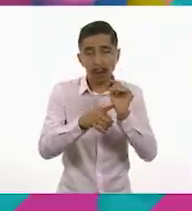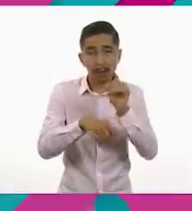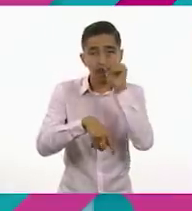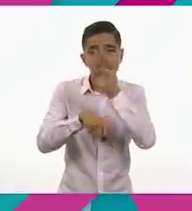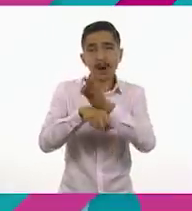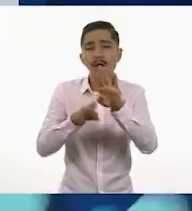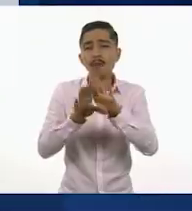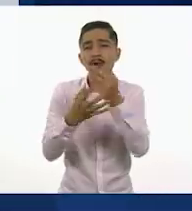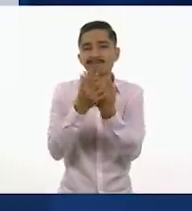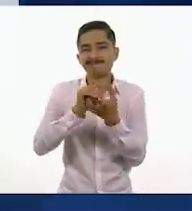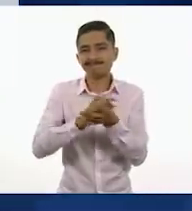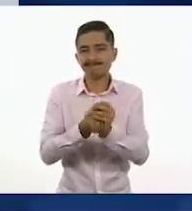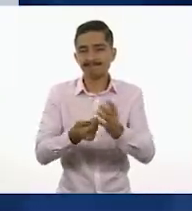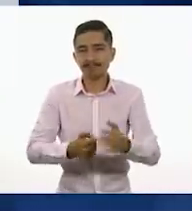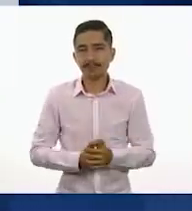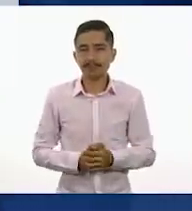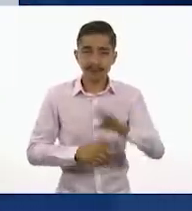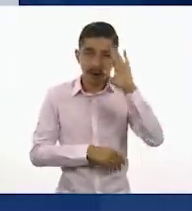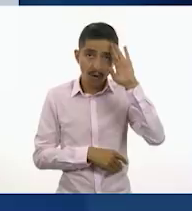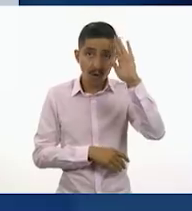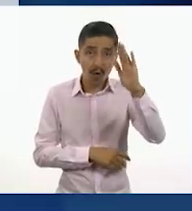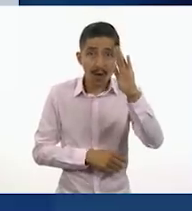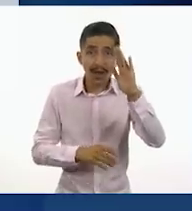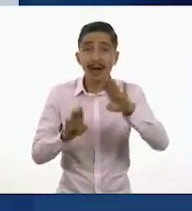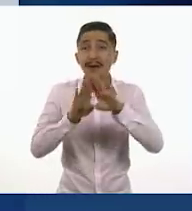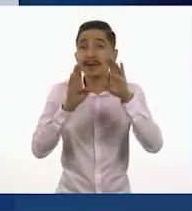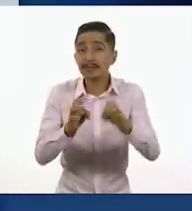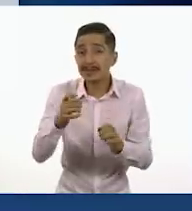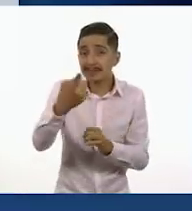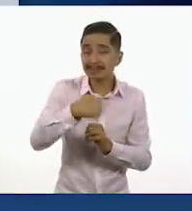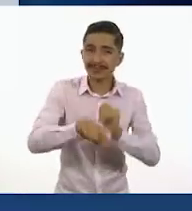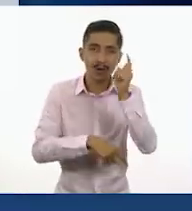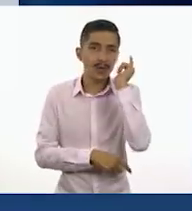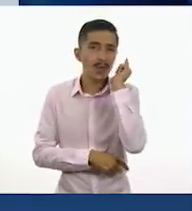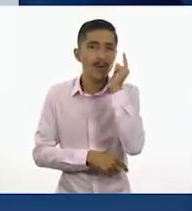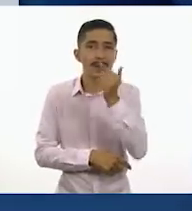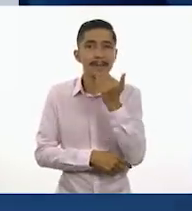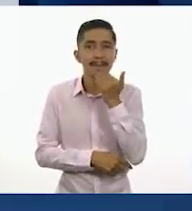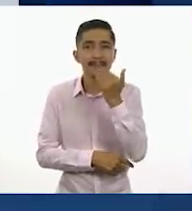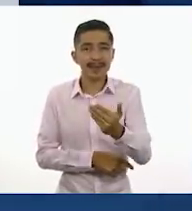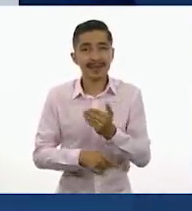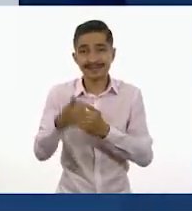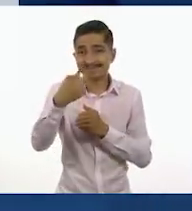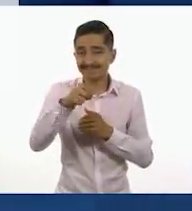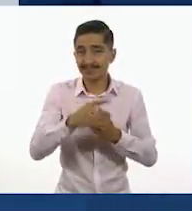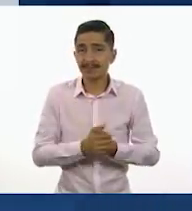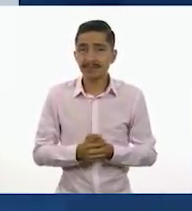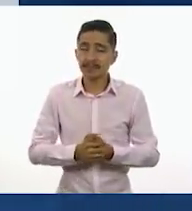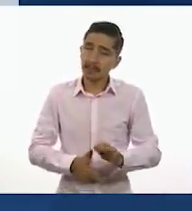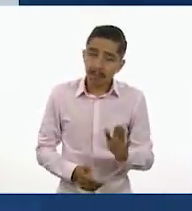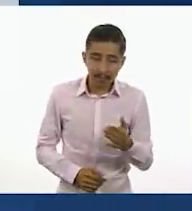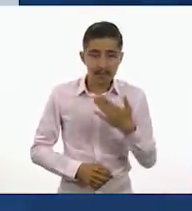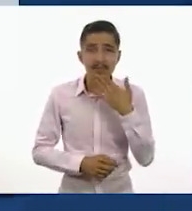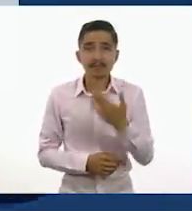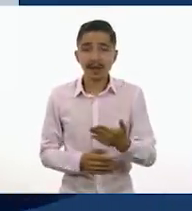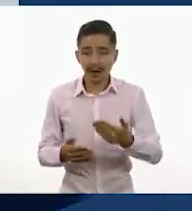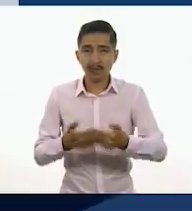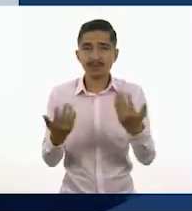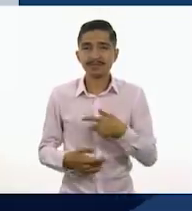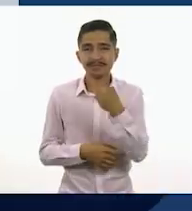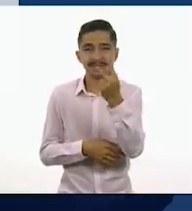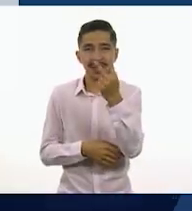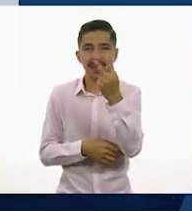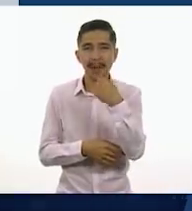manos. ¡Hola! ¿Cómo están? Espero que muy bien. ¡Qué bueno que salgo en la